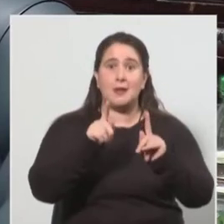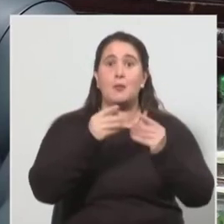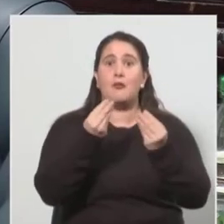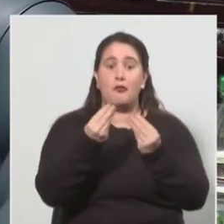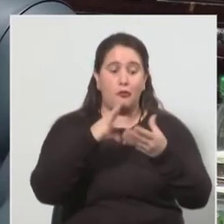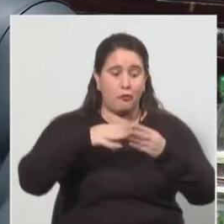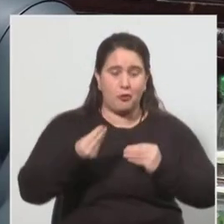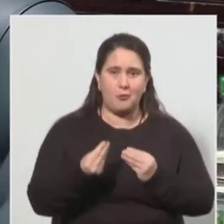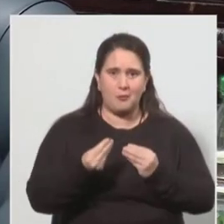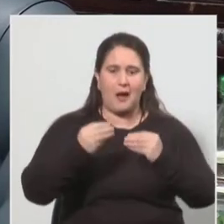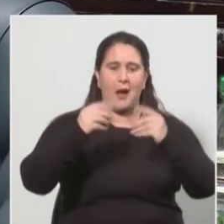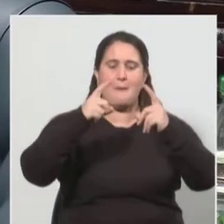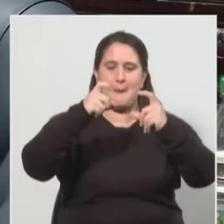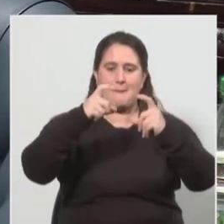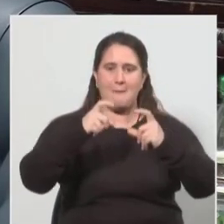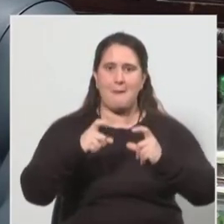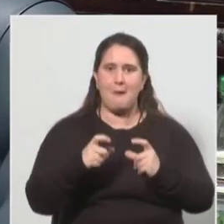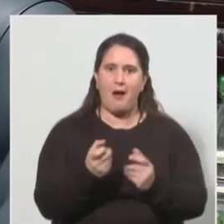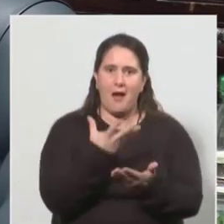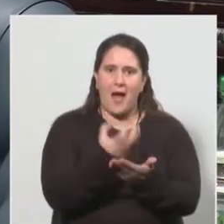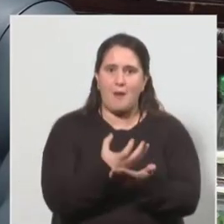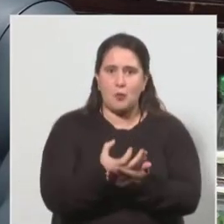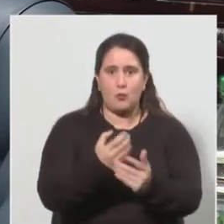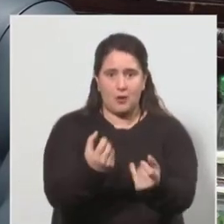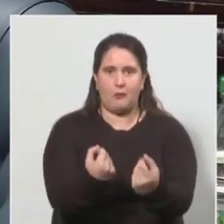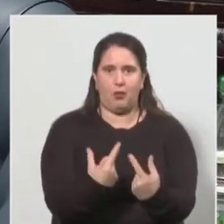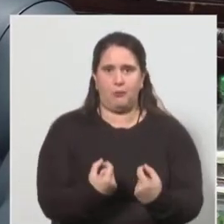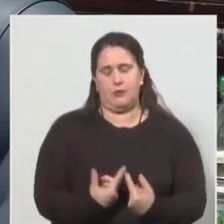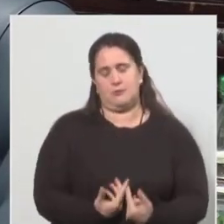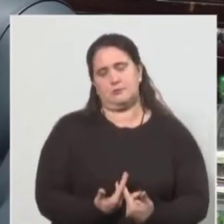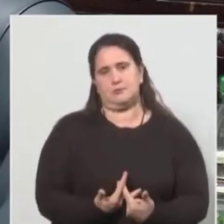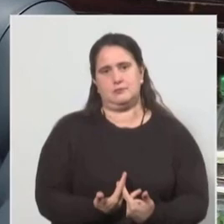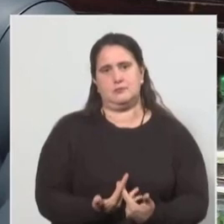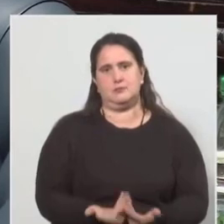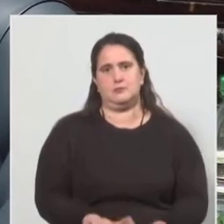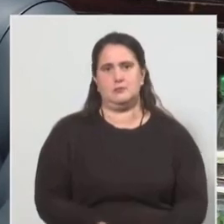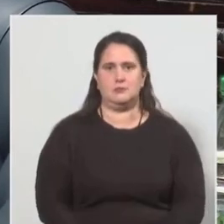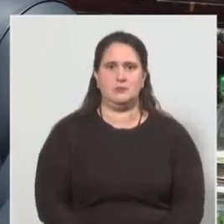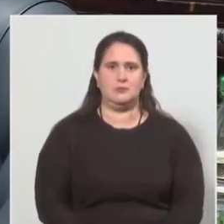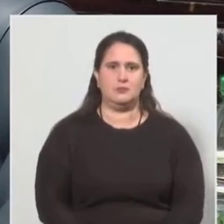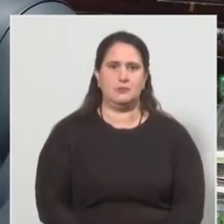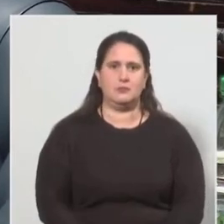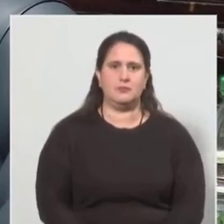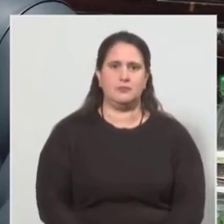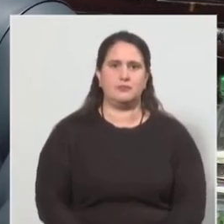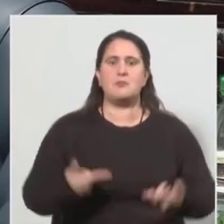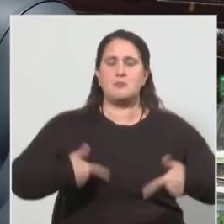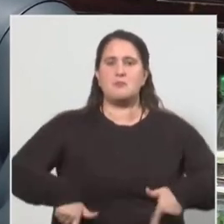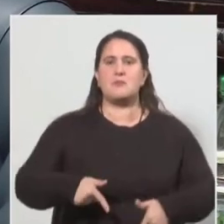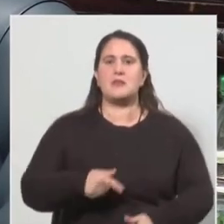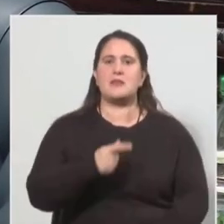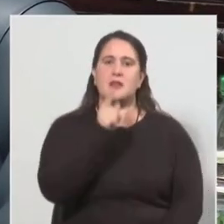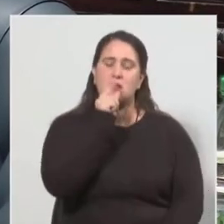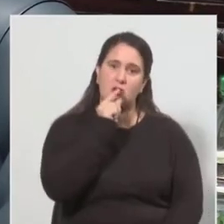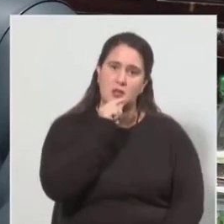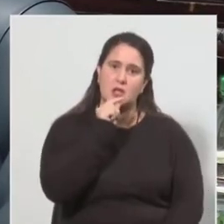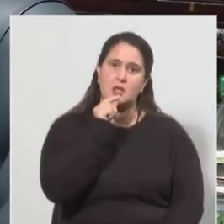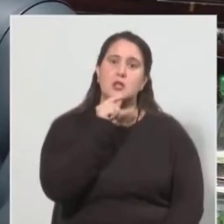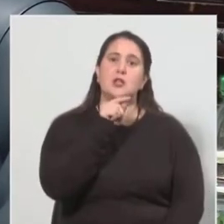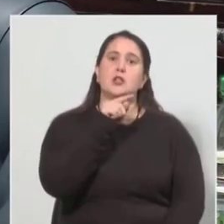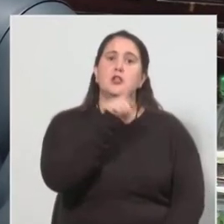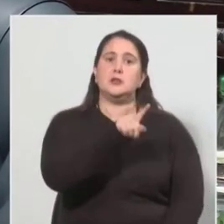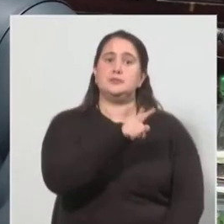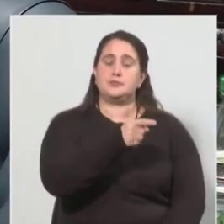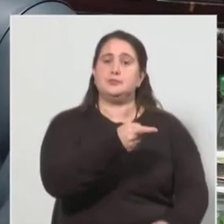pantalla de parte de la Cancillería. El Ministerio del Interior, por su parte, se dio